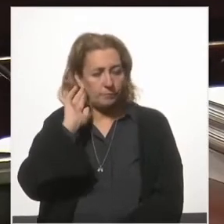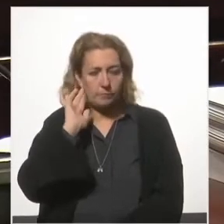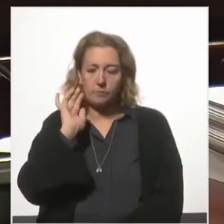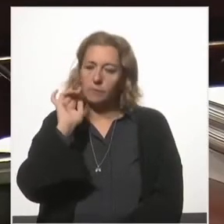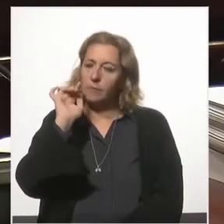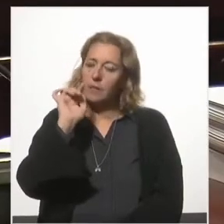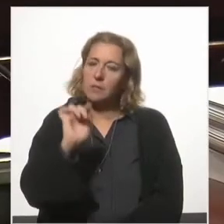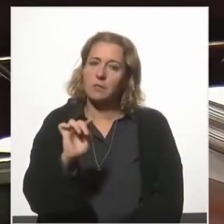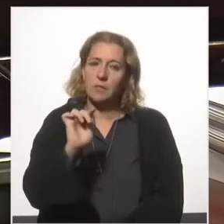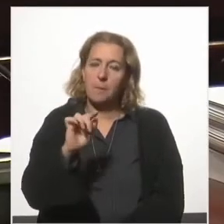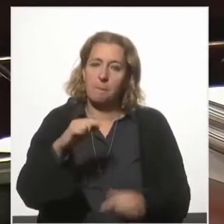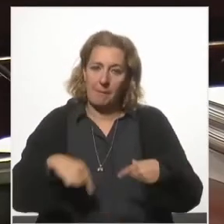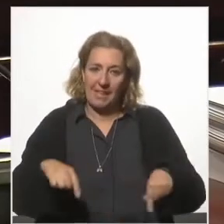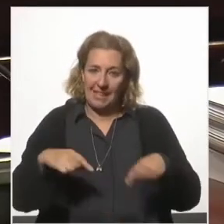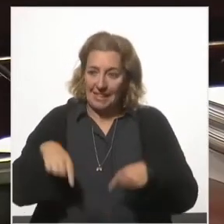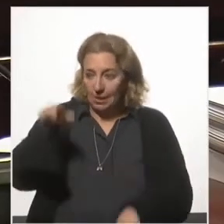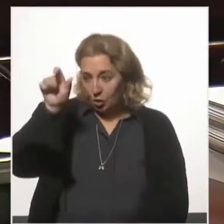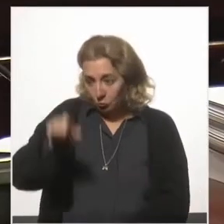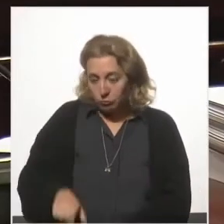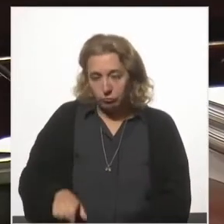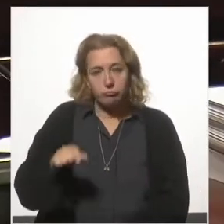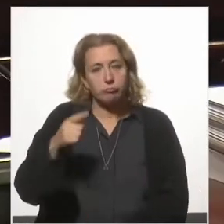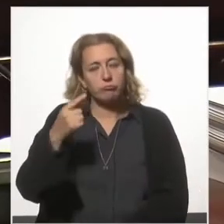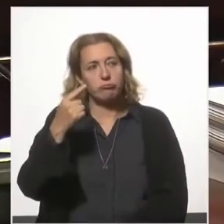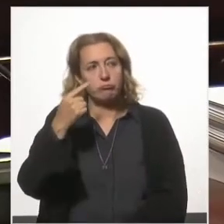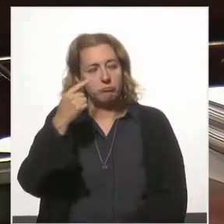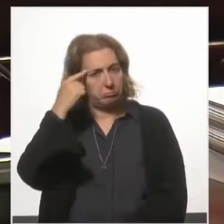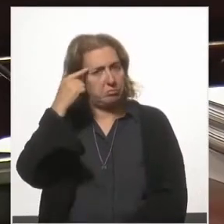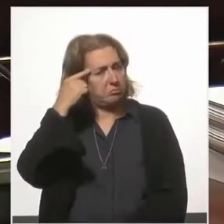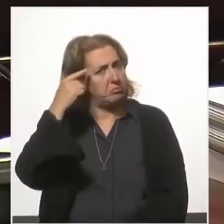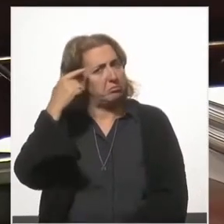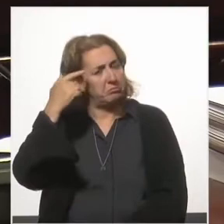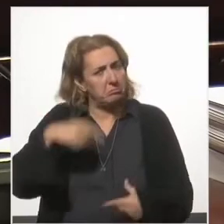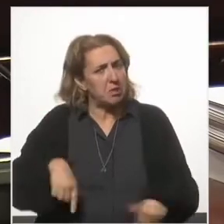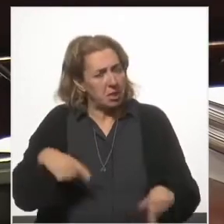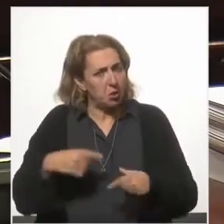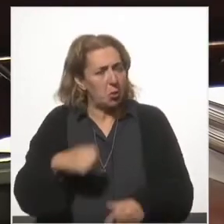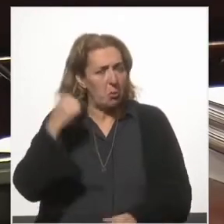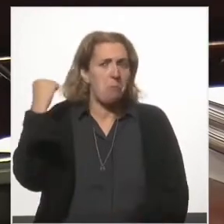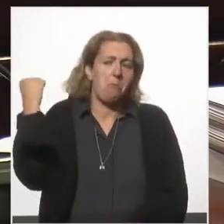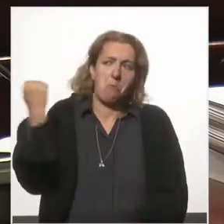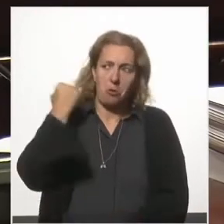ese ministro, que yo considero fue un gran ministro del Frente Amplio,